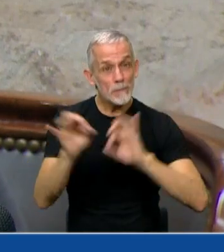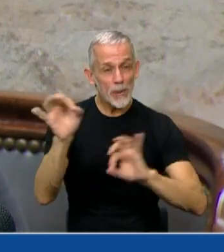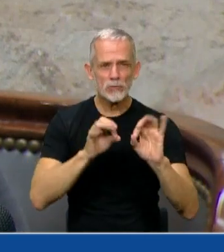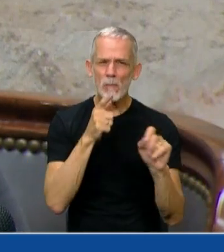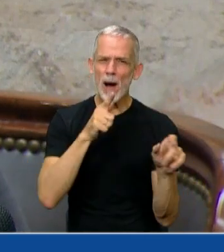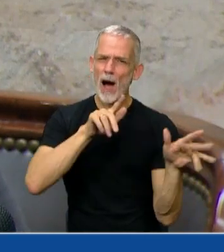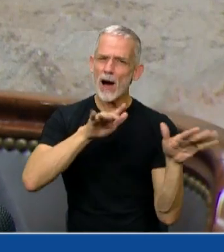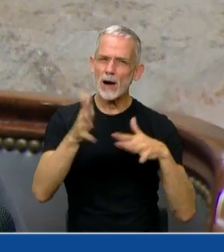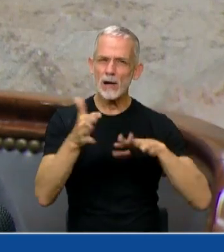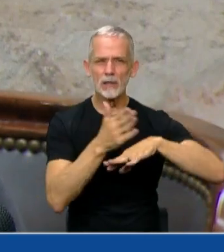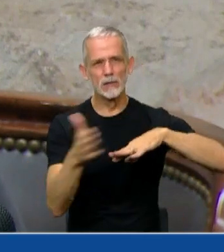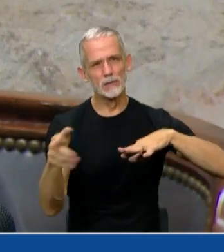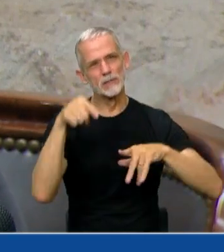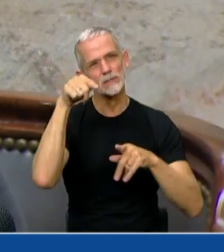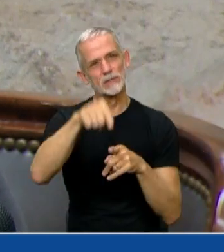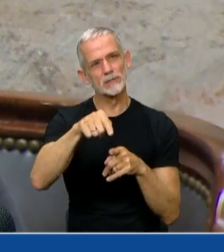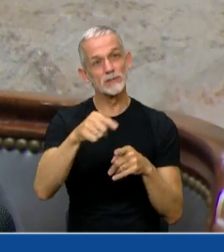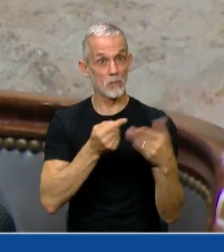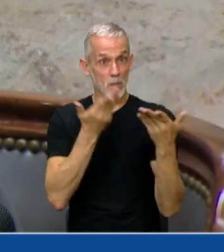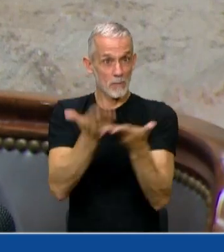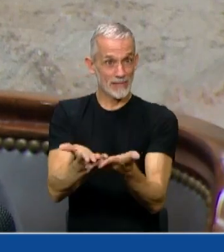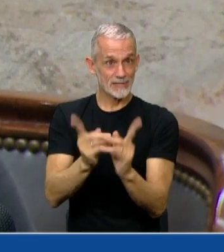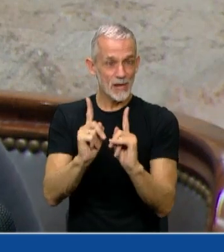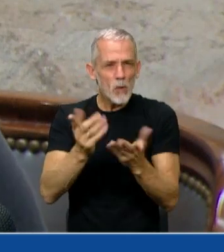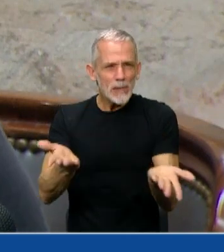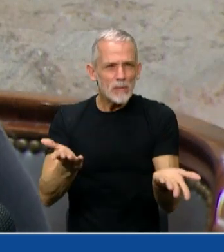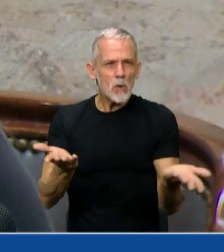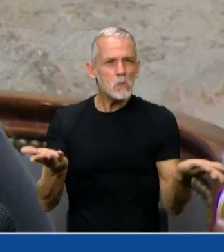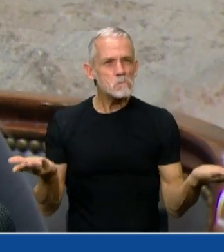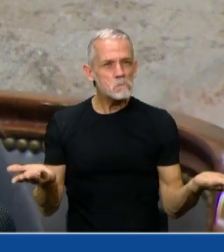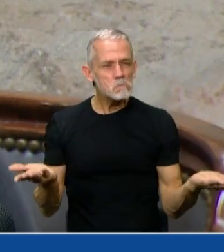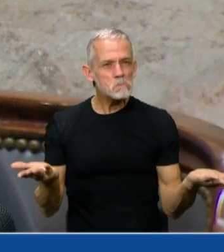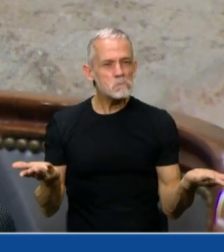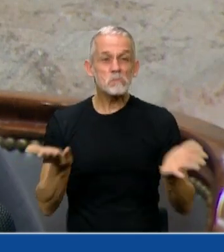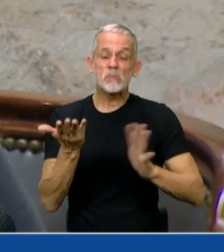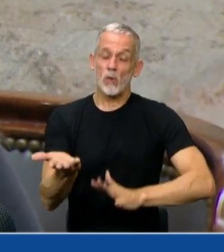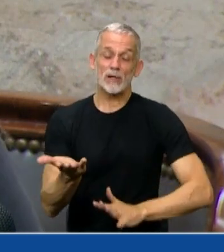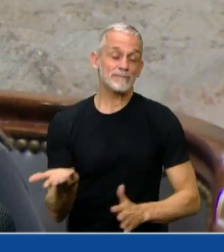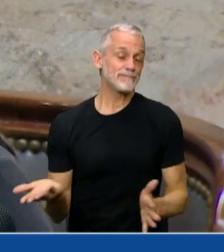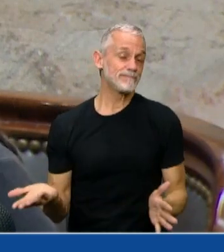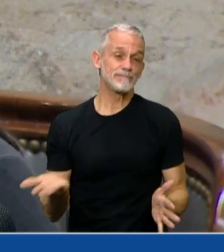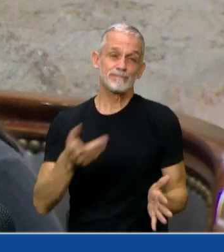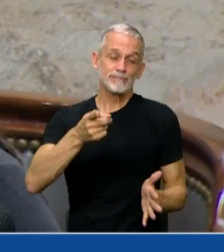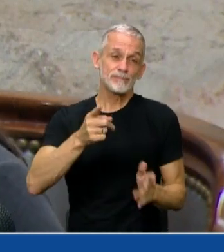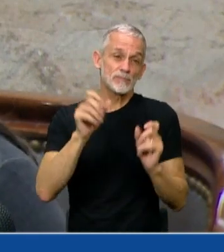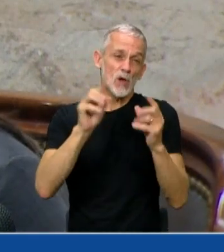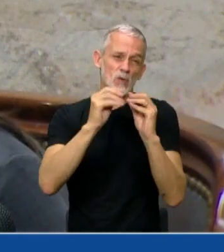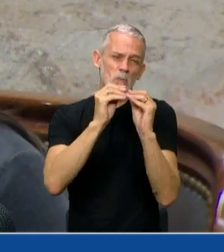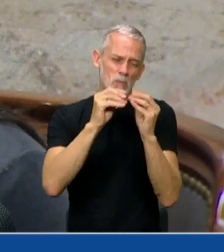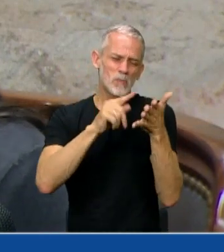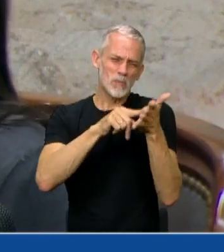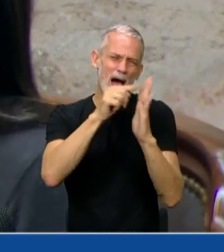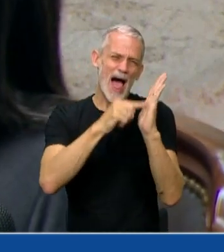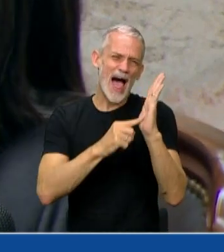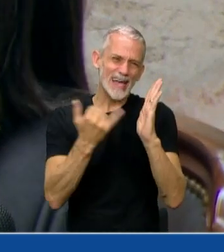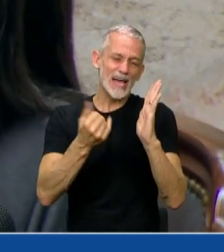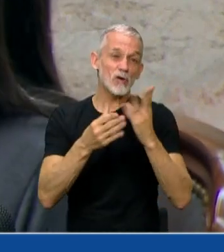muy parecido a ese que presentamos y bueno, tiene por supuesto sus problemas, pero